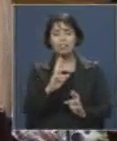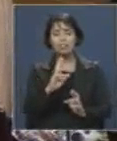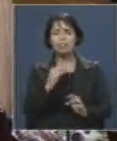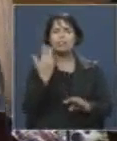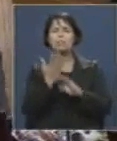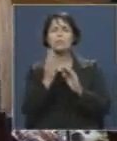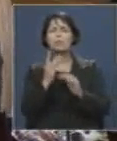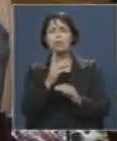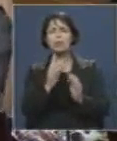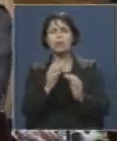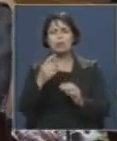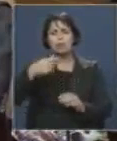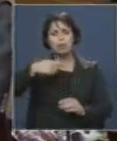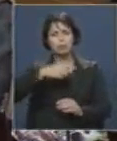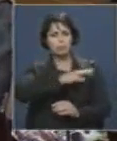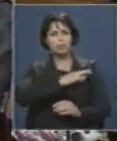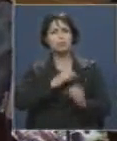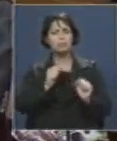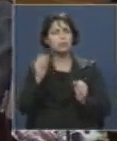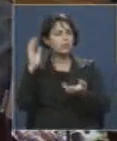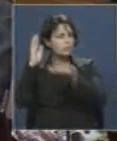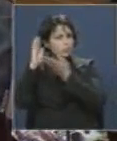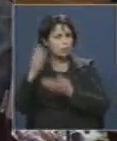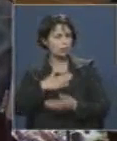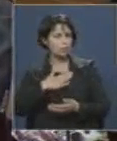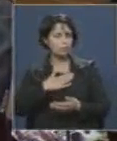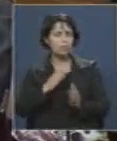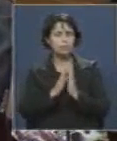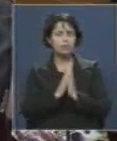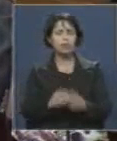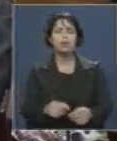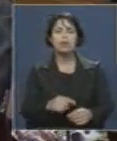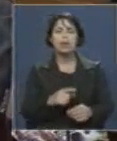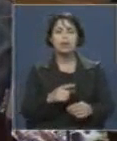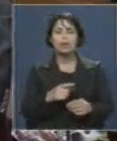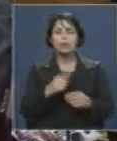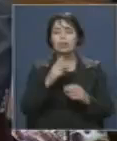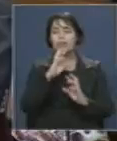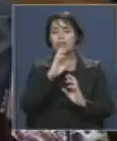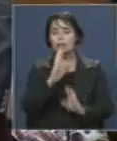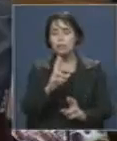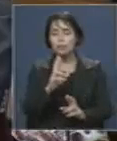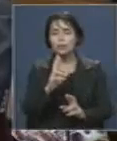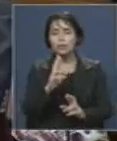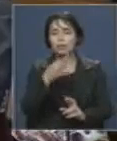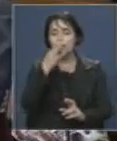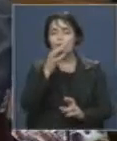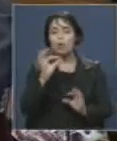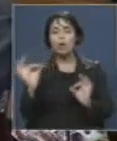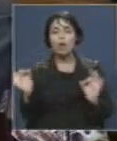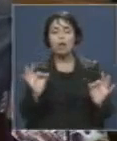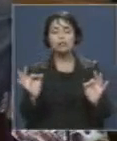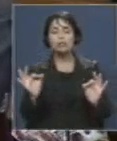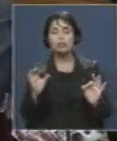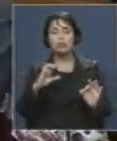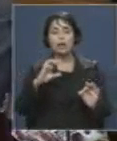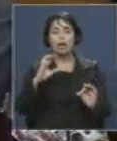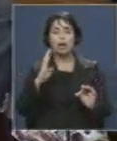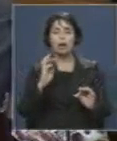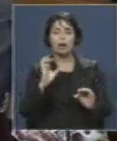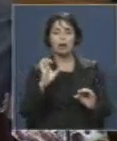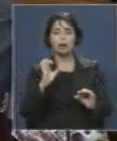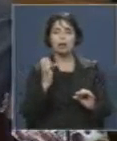pido, ministro, por favor, si me puede escuchar, que los flujos de resolución, dijo la señora Gloria